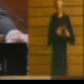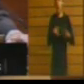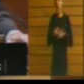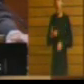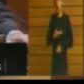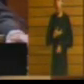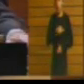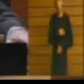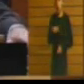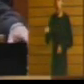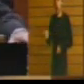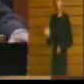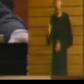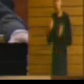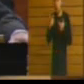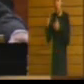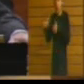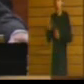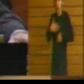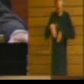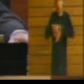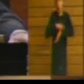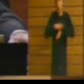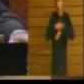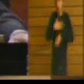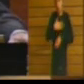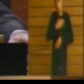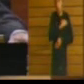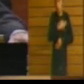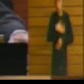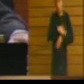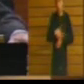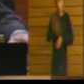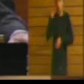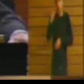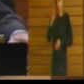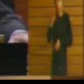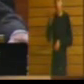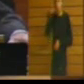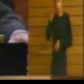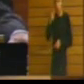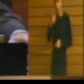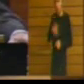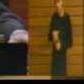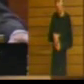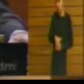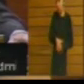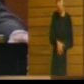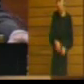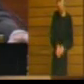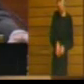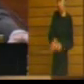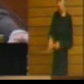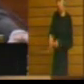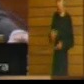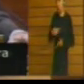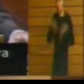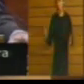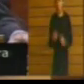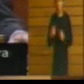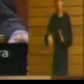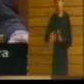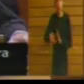entidades locales o otros departamentos de administración del Gobierno de Navarra están haciendo e influyendo en esta campaña